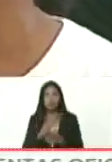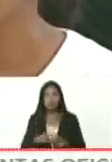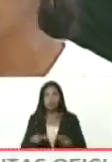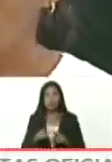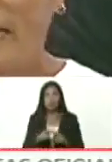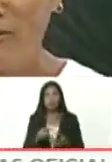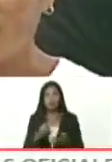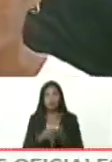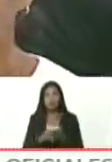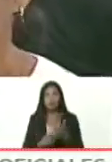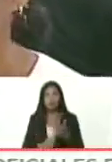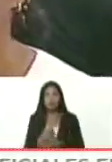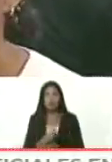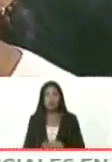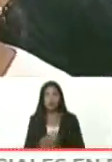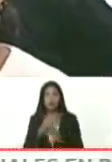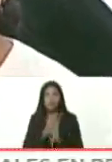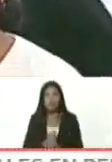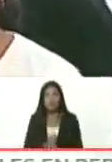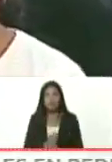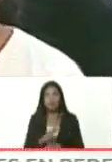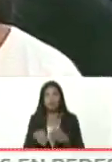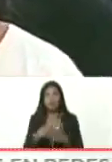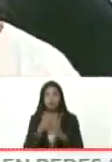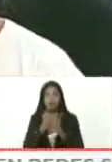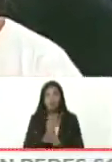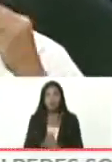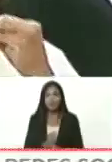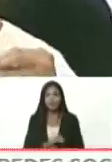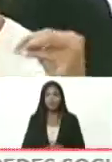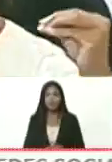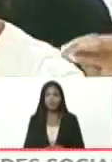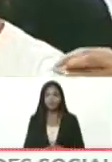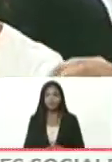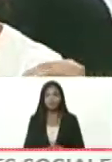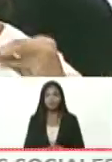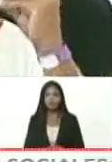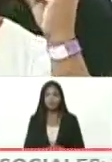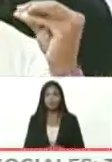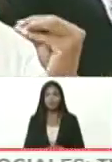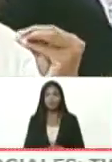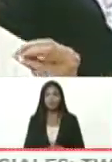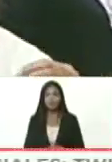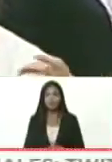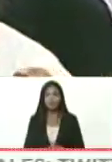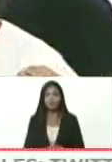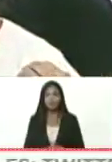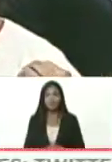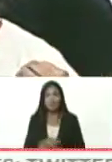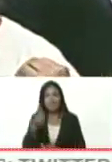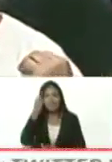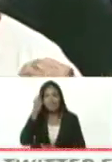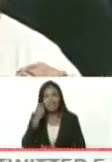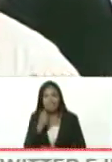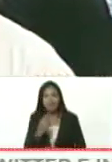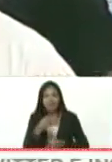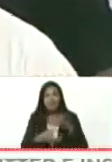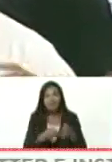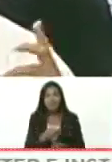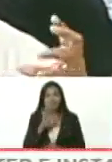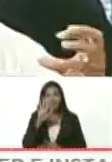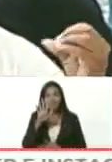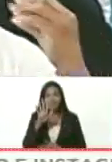De Gobierno, estoy esperando que ¿desde sea financiado. ¿Cuándo estás esperando? Bueno, está recién montado. ¿Cuándo? Dime una fecha. El